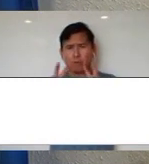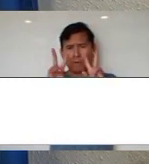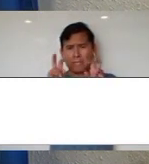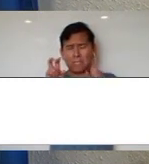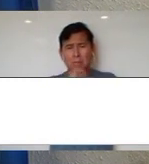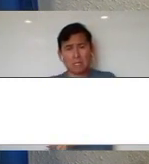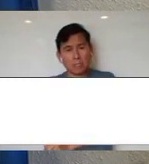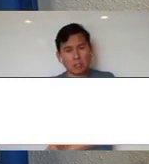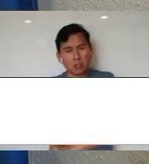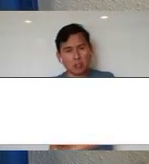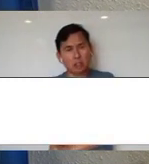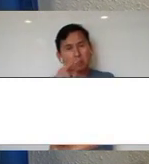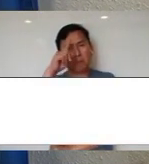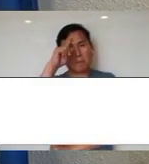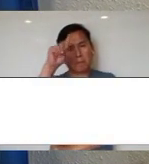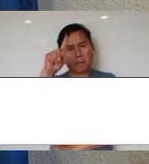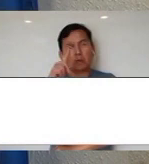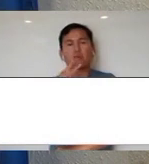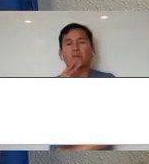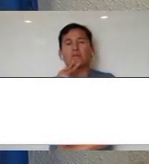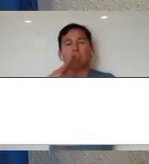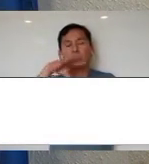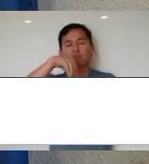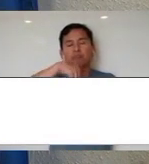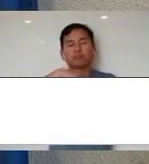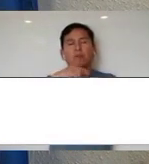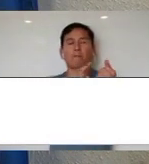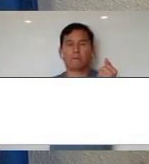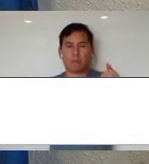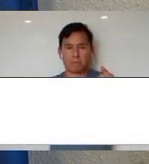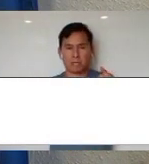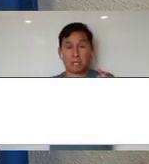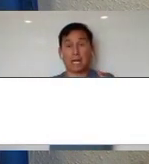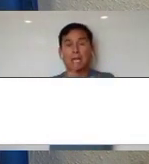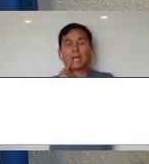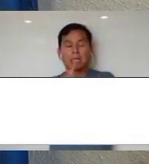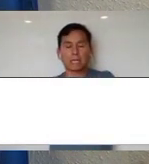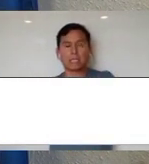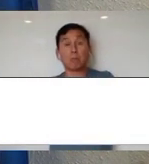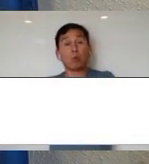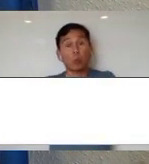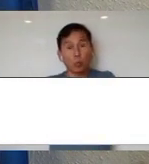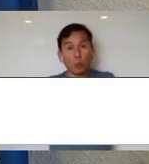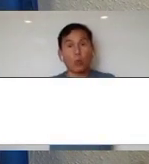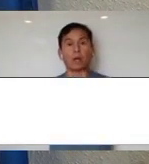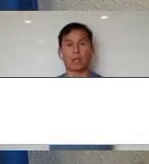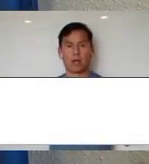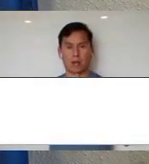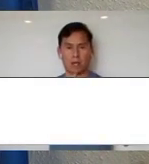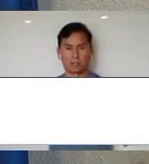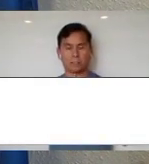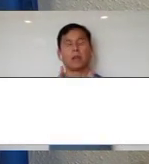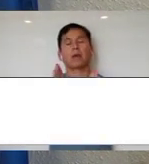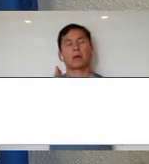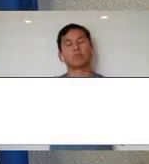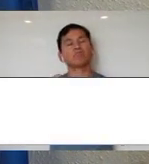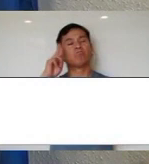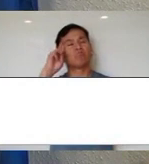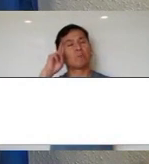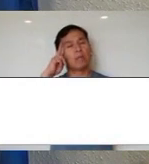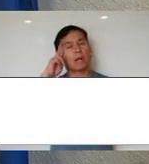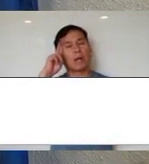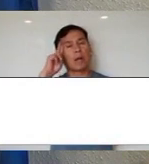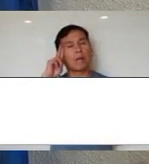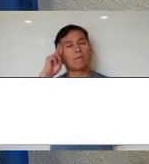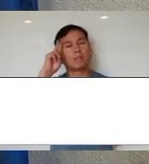creencias, pero viviéndolas en familia. Y que este tiempo de guardar nos permita reflexionar en